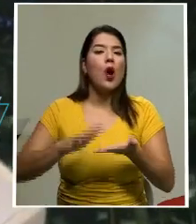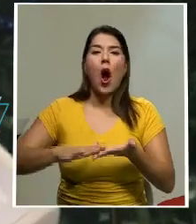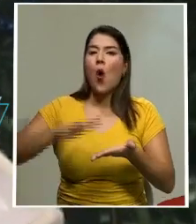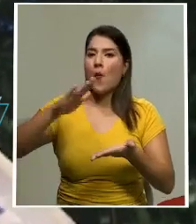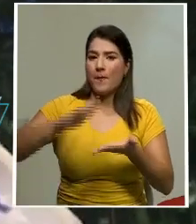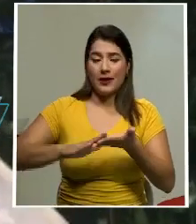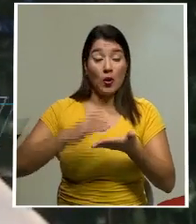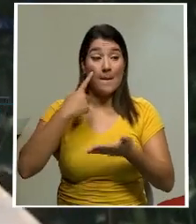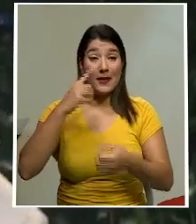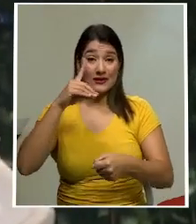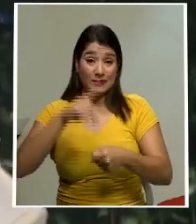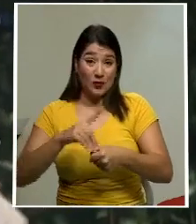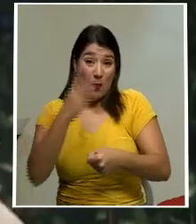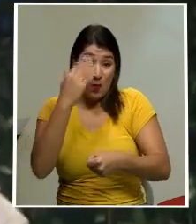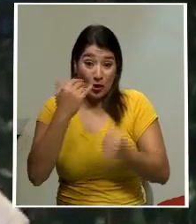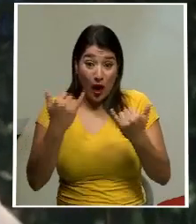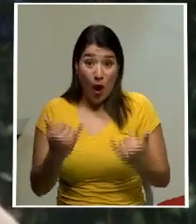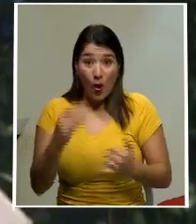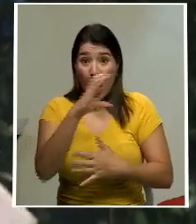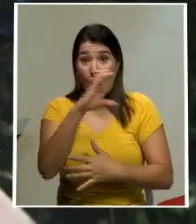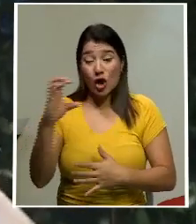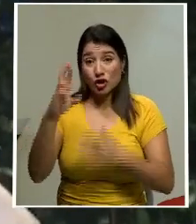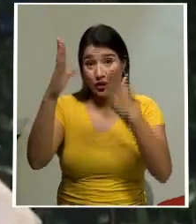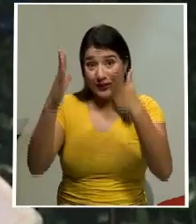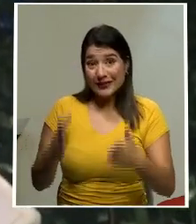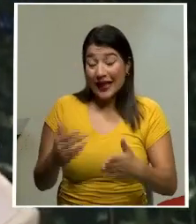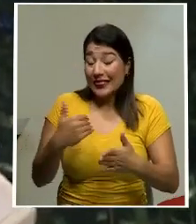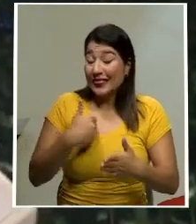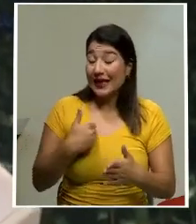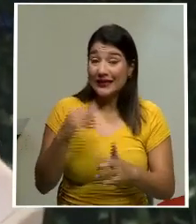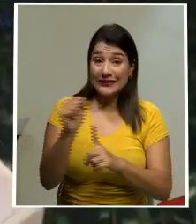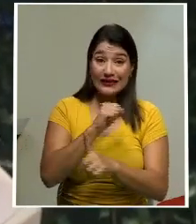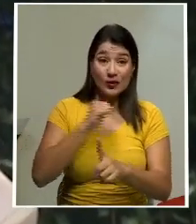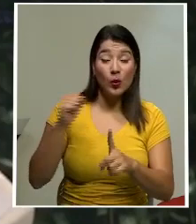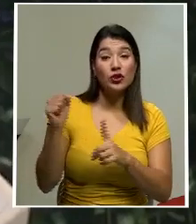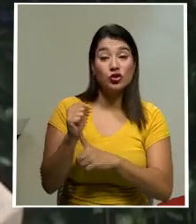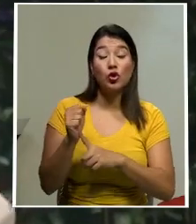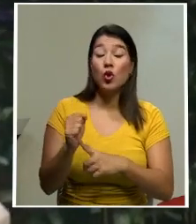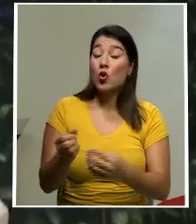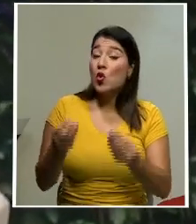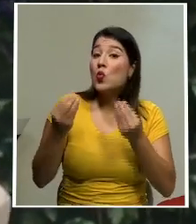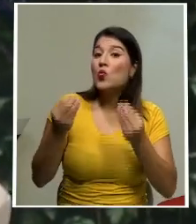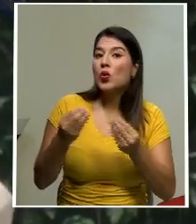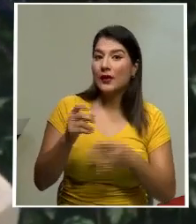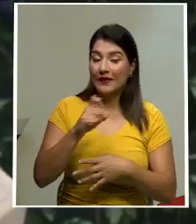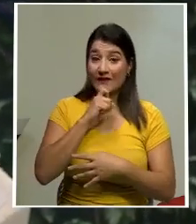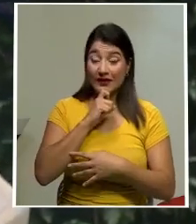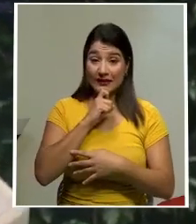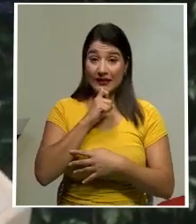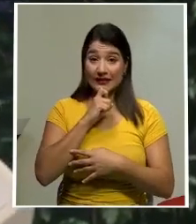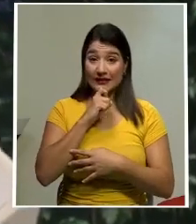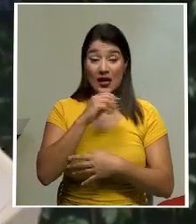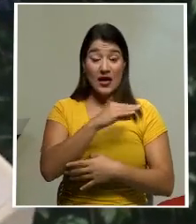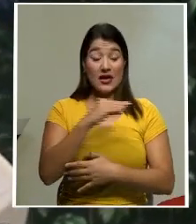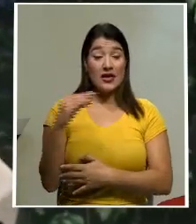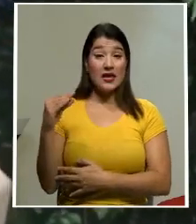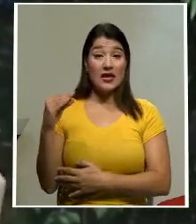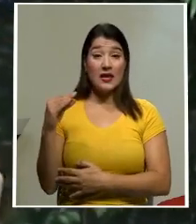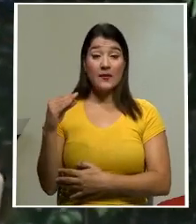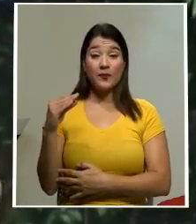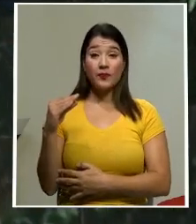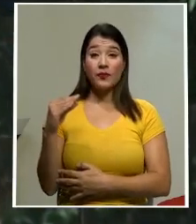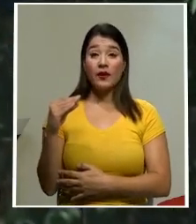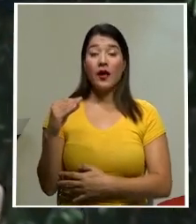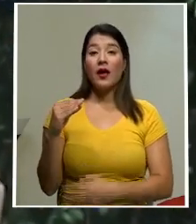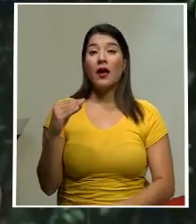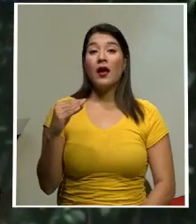que los costarricenses están pasando situaciones sumamente difíciles. Y aunque no es